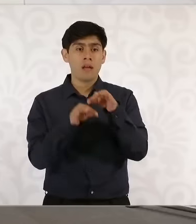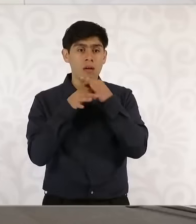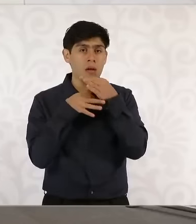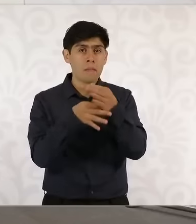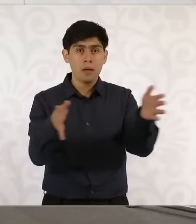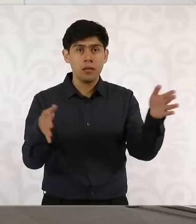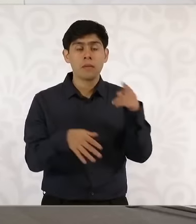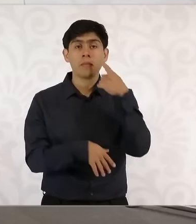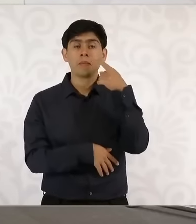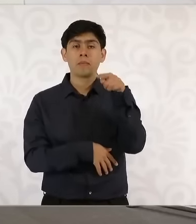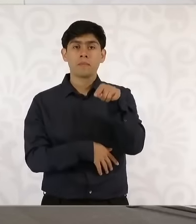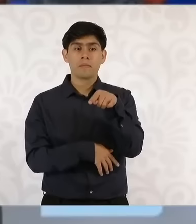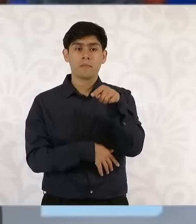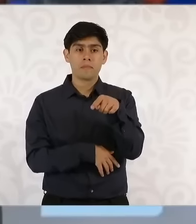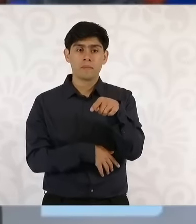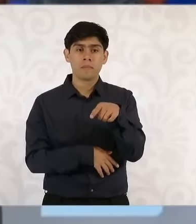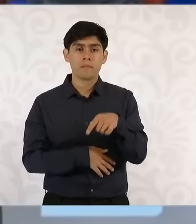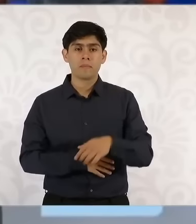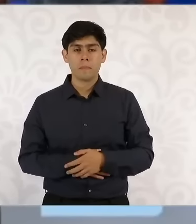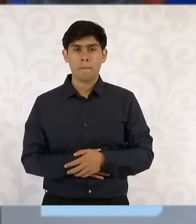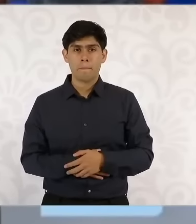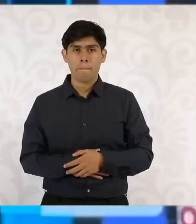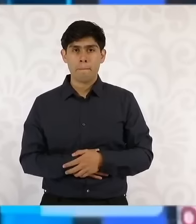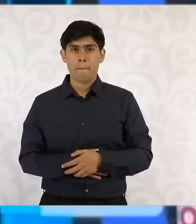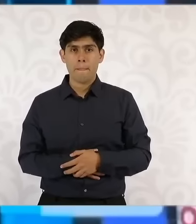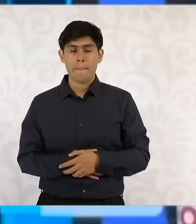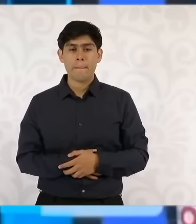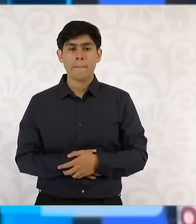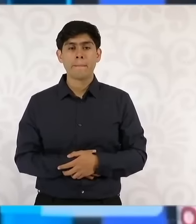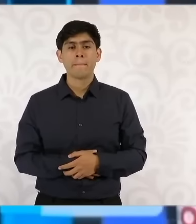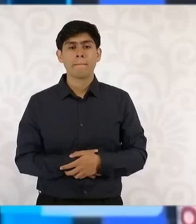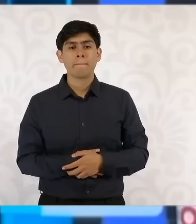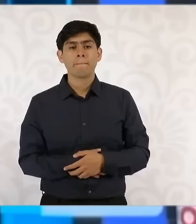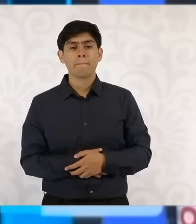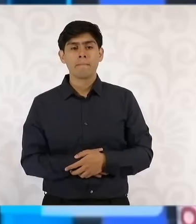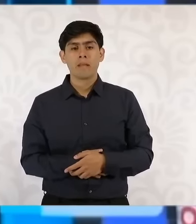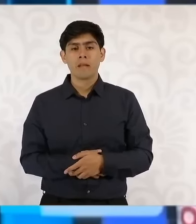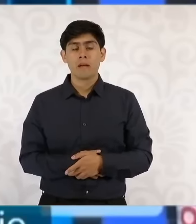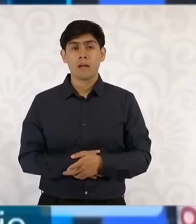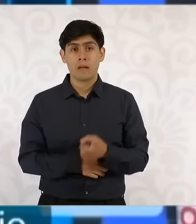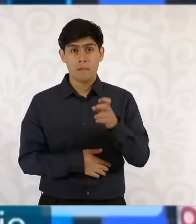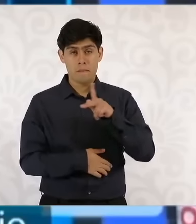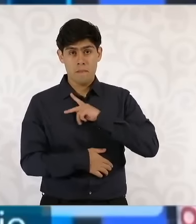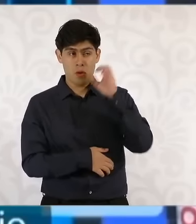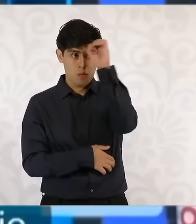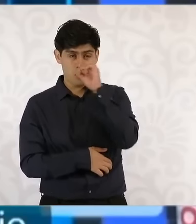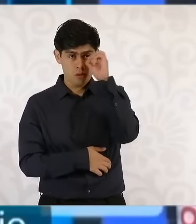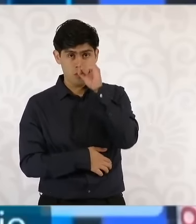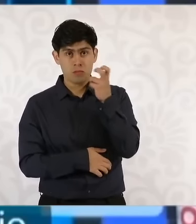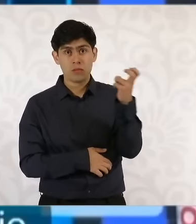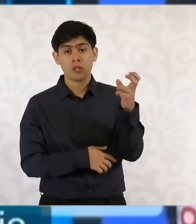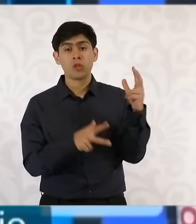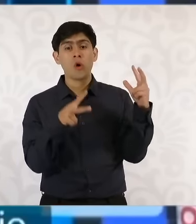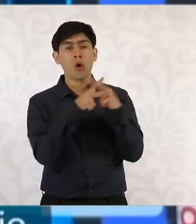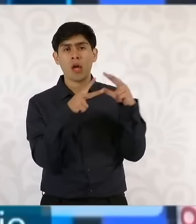Todavía no complementa eso, en mi opinión, pero a lo mejor no lo quieren hacer, no sé. Es la guerra sucia, pero sucia